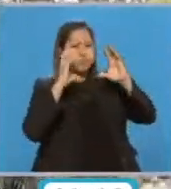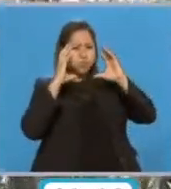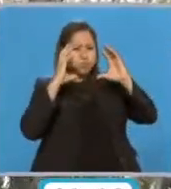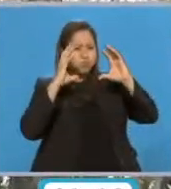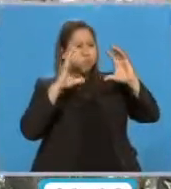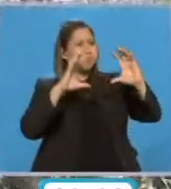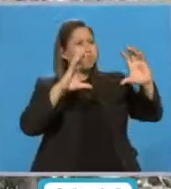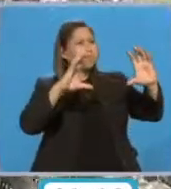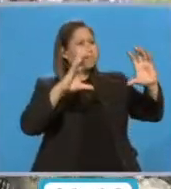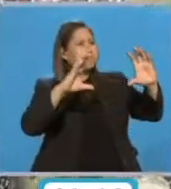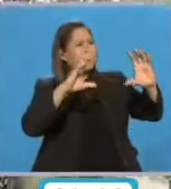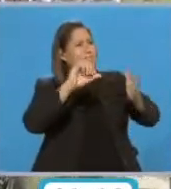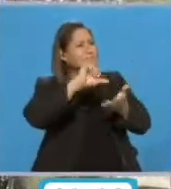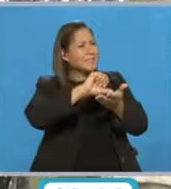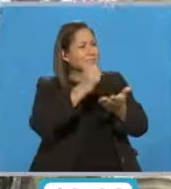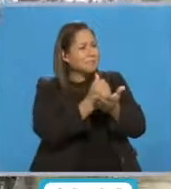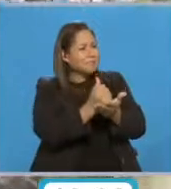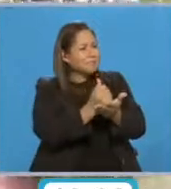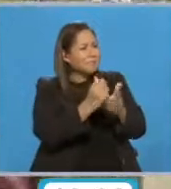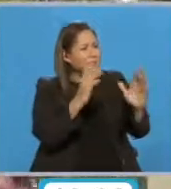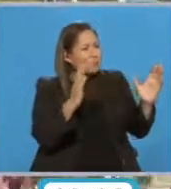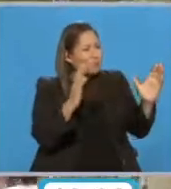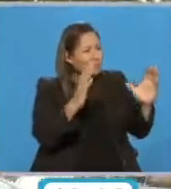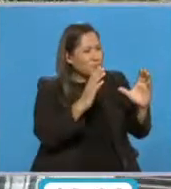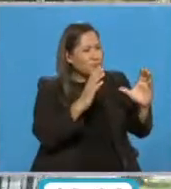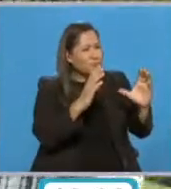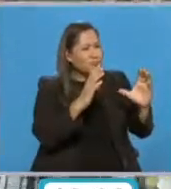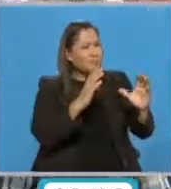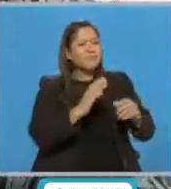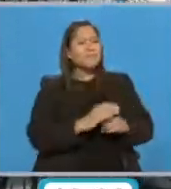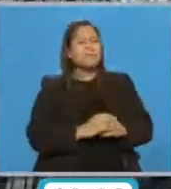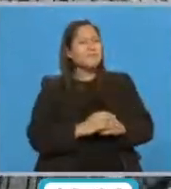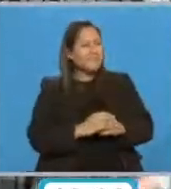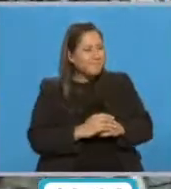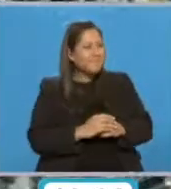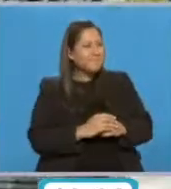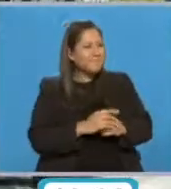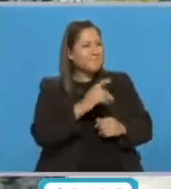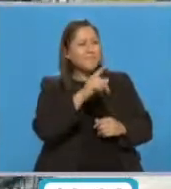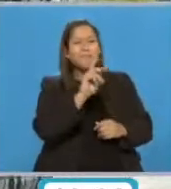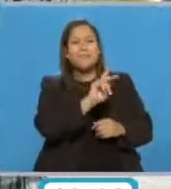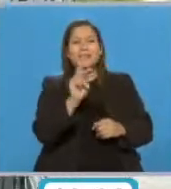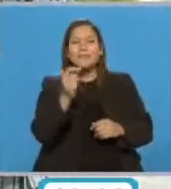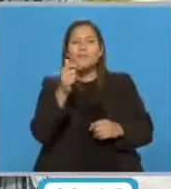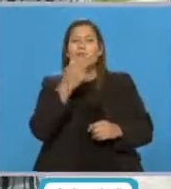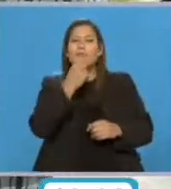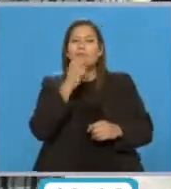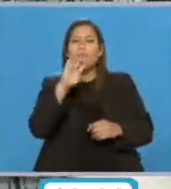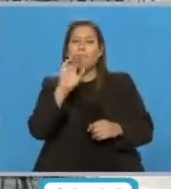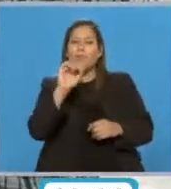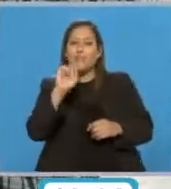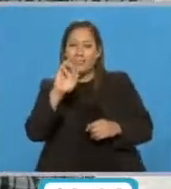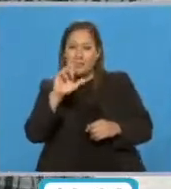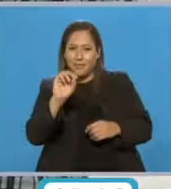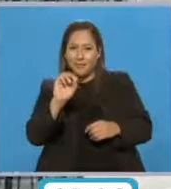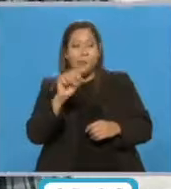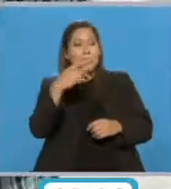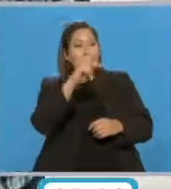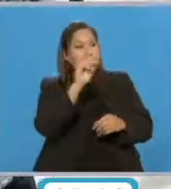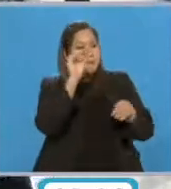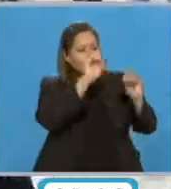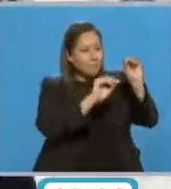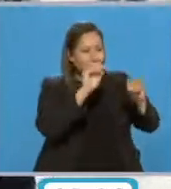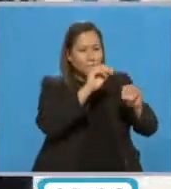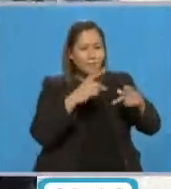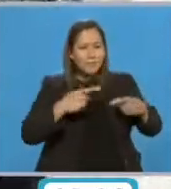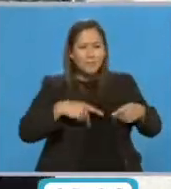redondas, chaparras, un poco evocando, por supuesto, a Botero, pero también con su propia personalidad,